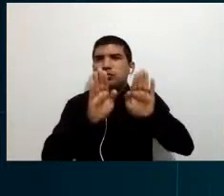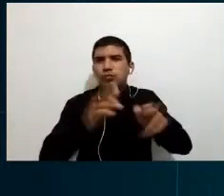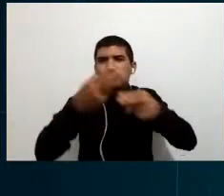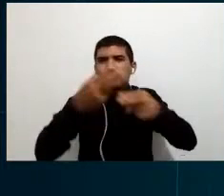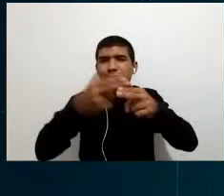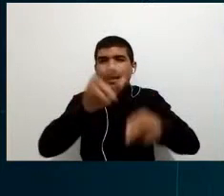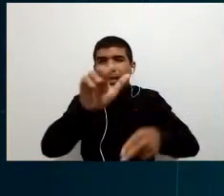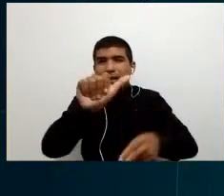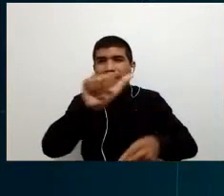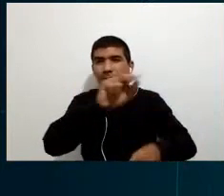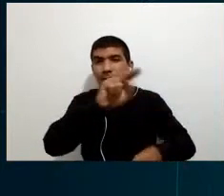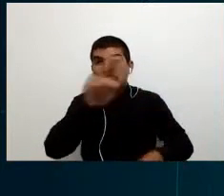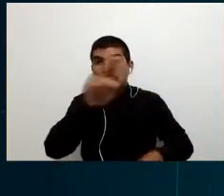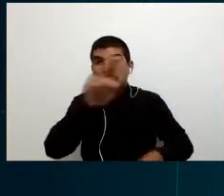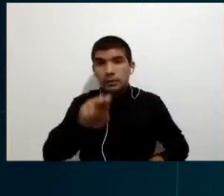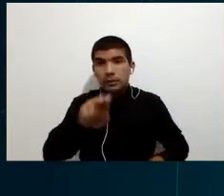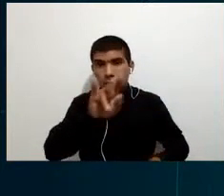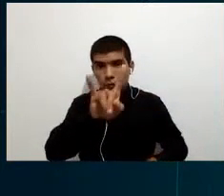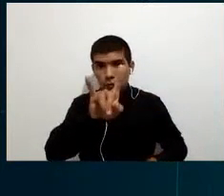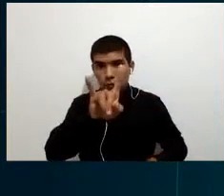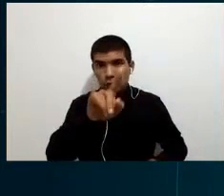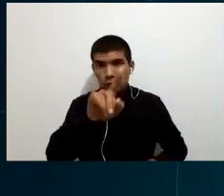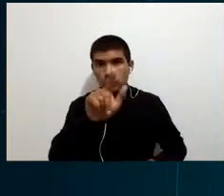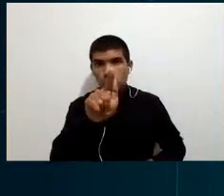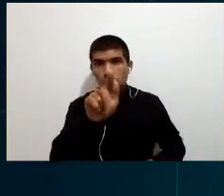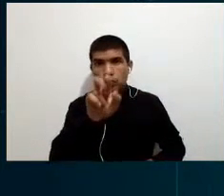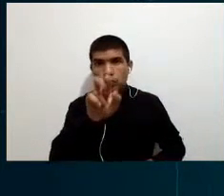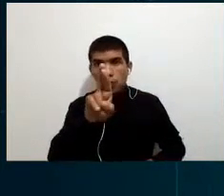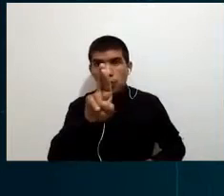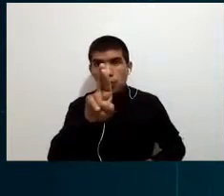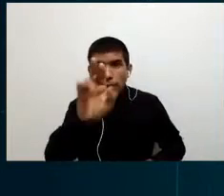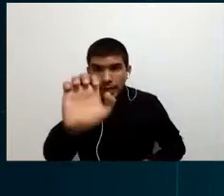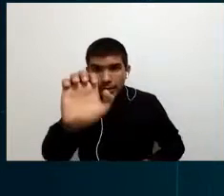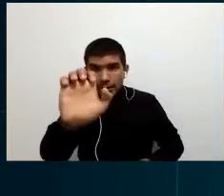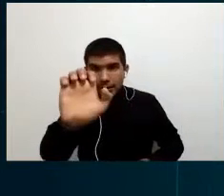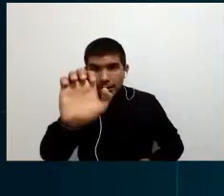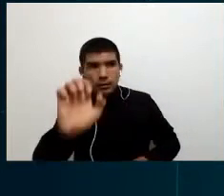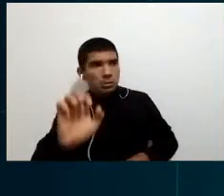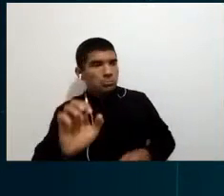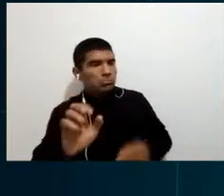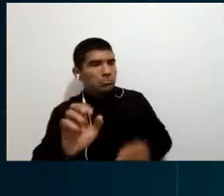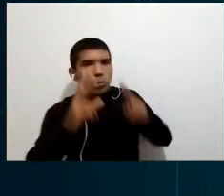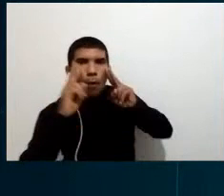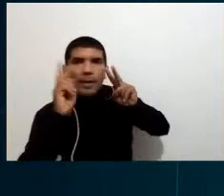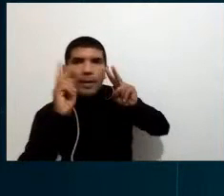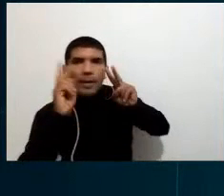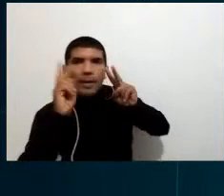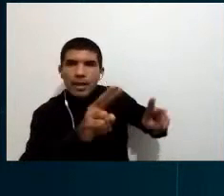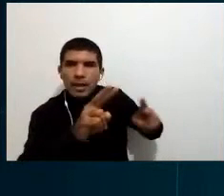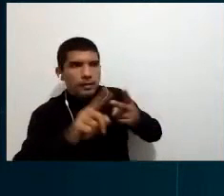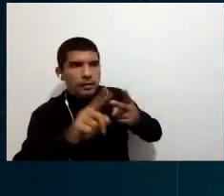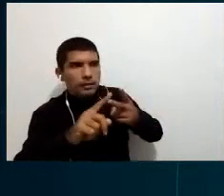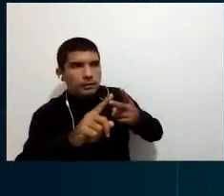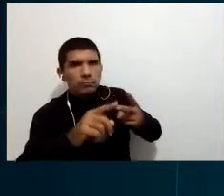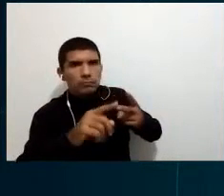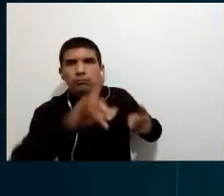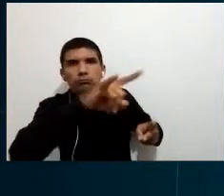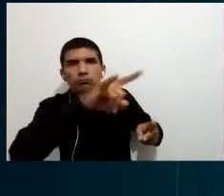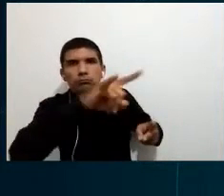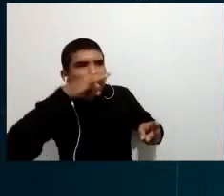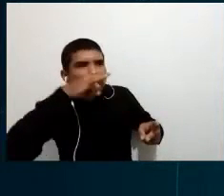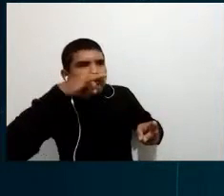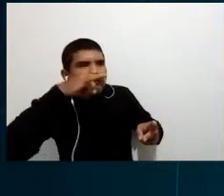es tóxico, no es corrosivo, no es inflamable, es un buen conductor térmico y es químicamente